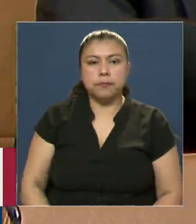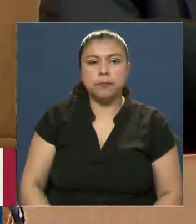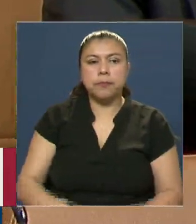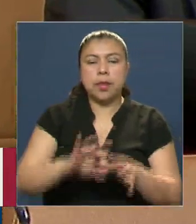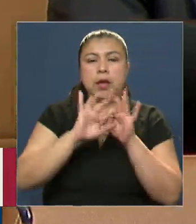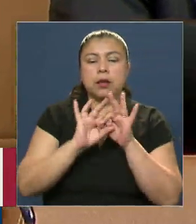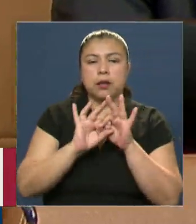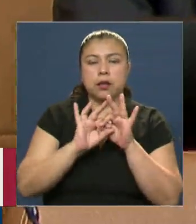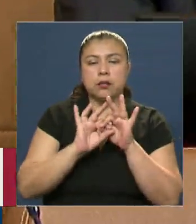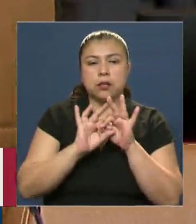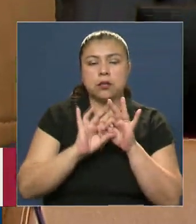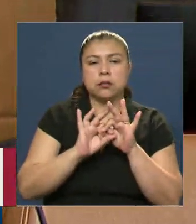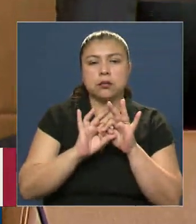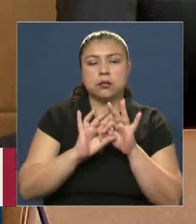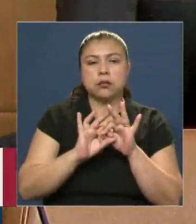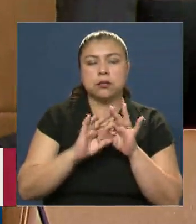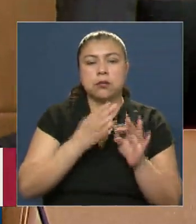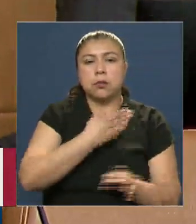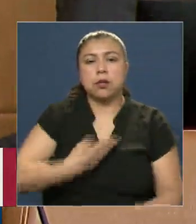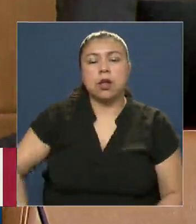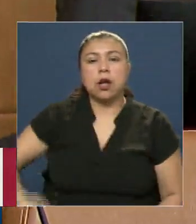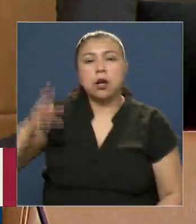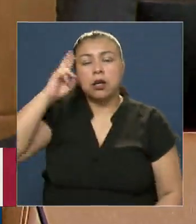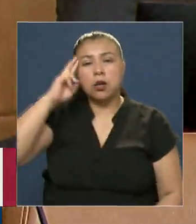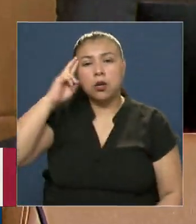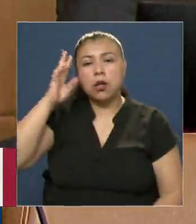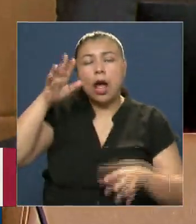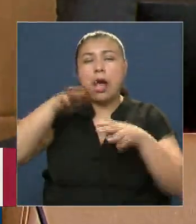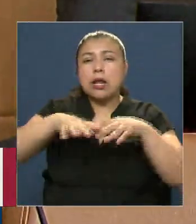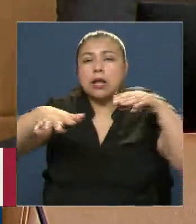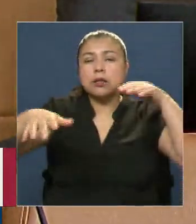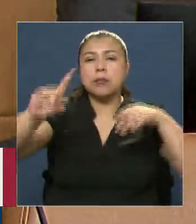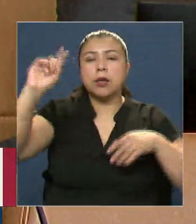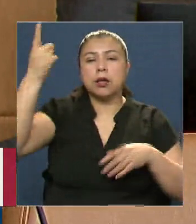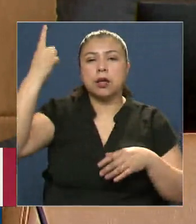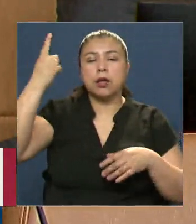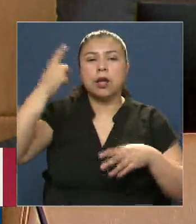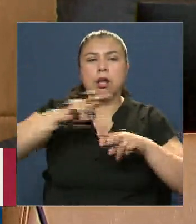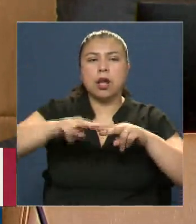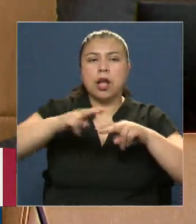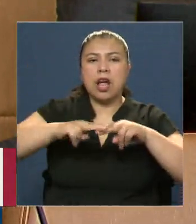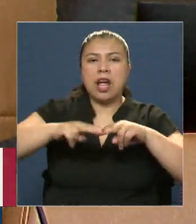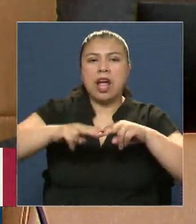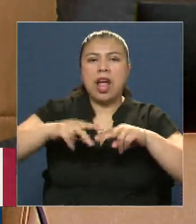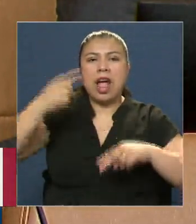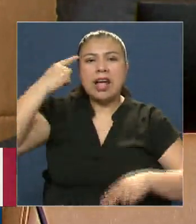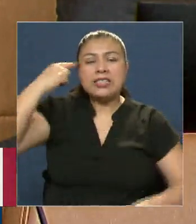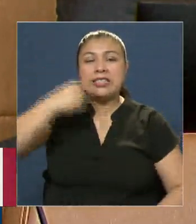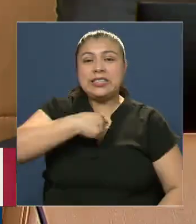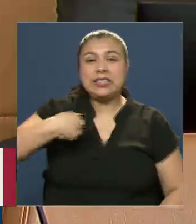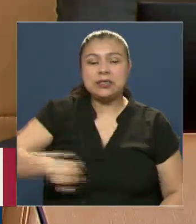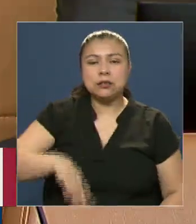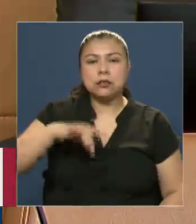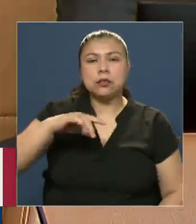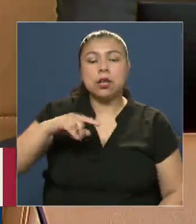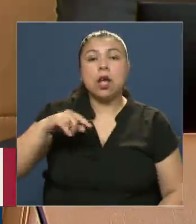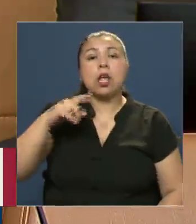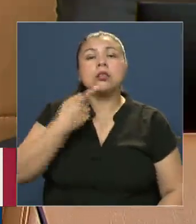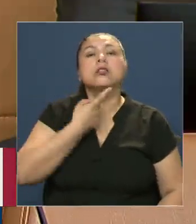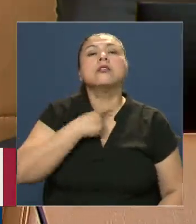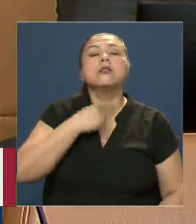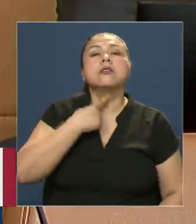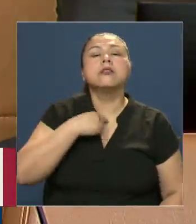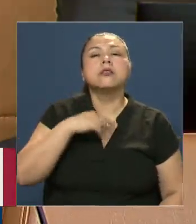Gracias, presidente. Recordemos que en la Asamblea General anterior realizada en la ciudad de Beijing, China, Chile manifestó su interés en